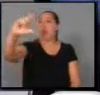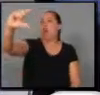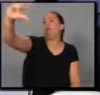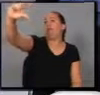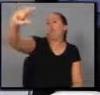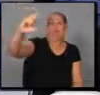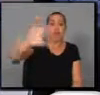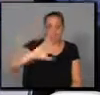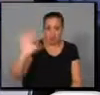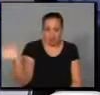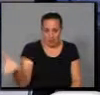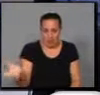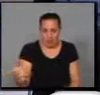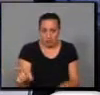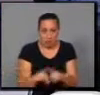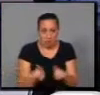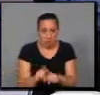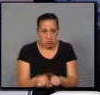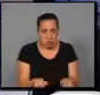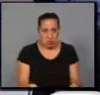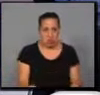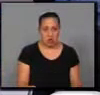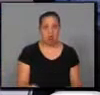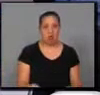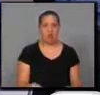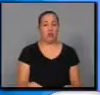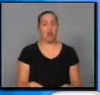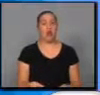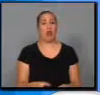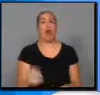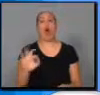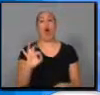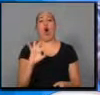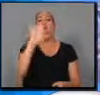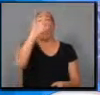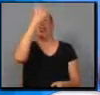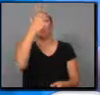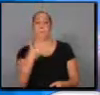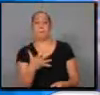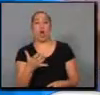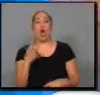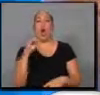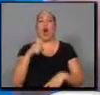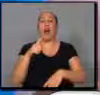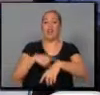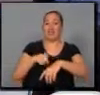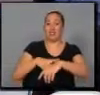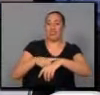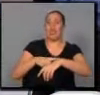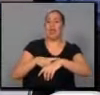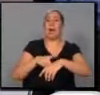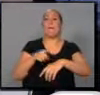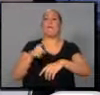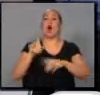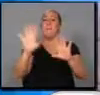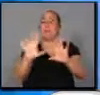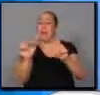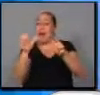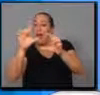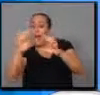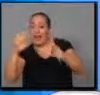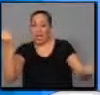una selfie, chao. Selfie. El espejo. Y la otra, el temporizador. Ustedes no ponen nada, no apoyan el teléfono en un cosito. Sí.